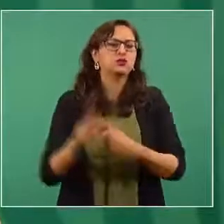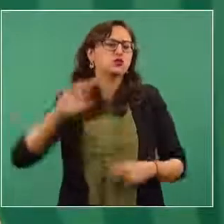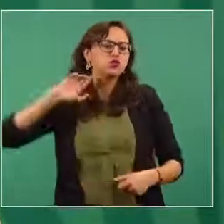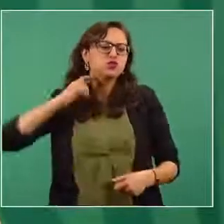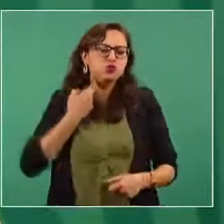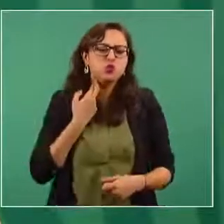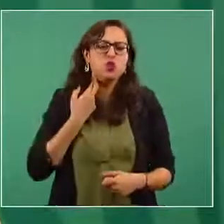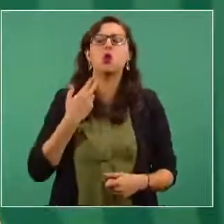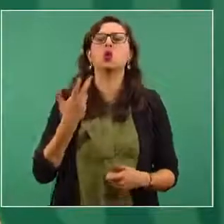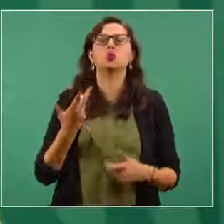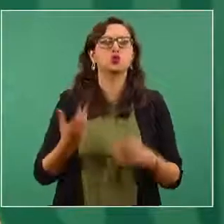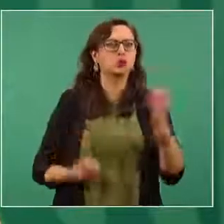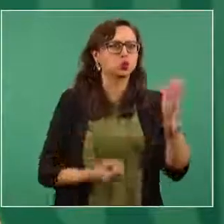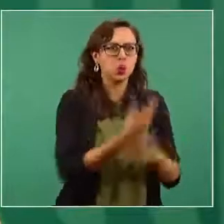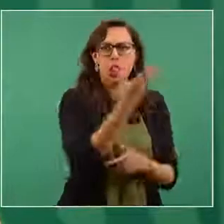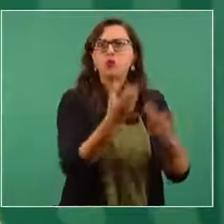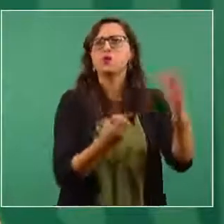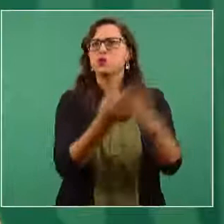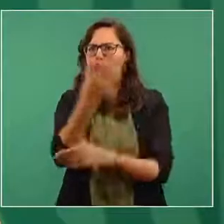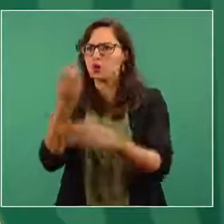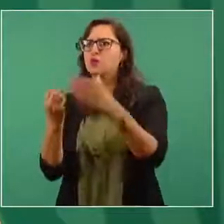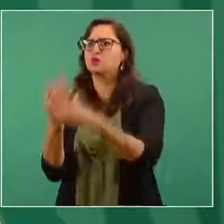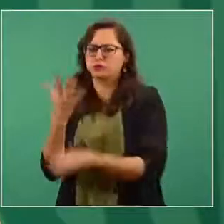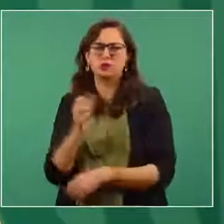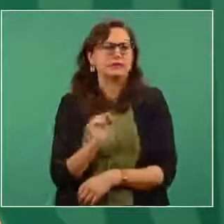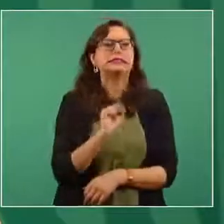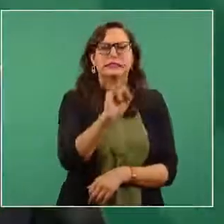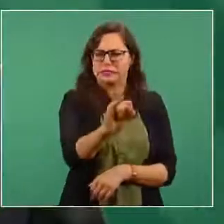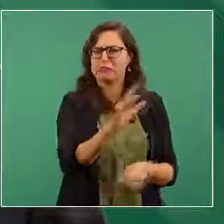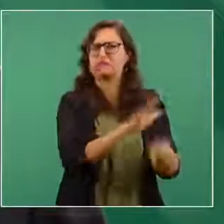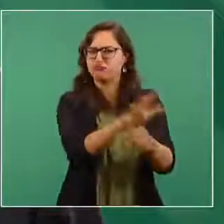robótica, se va a requerir